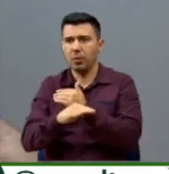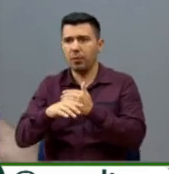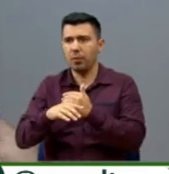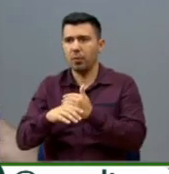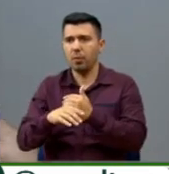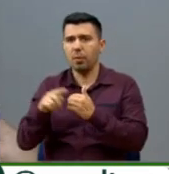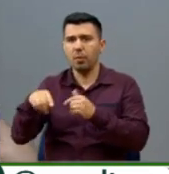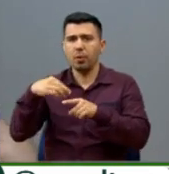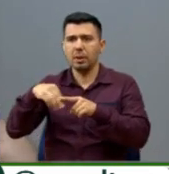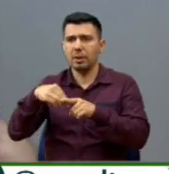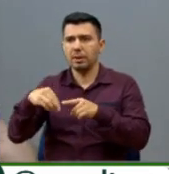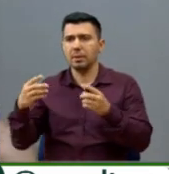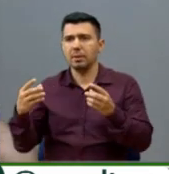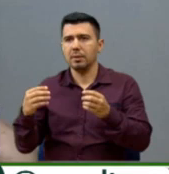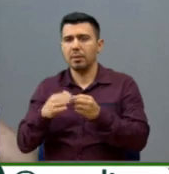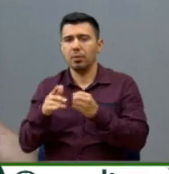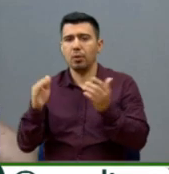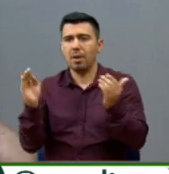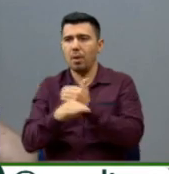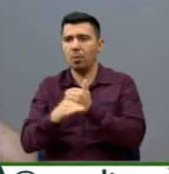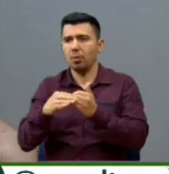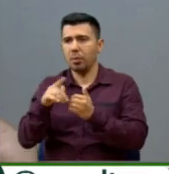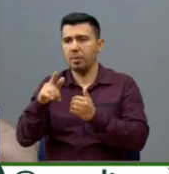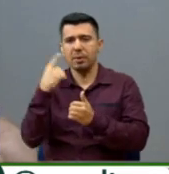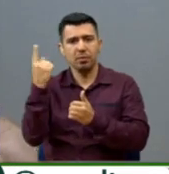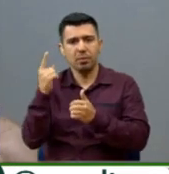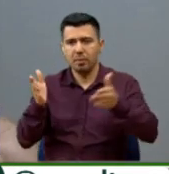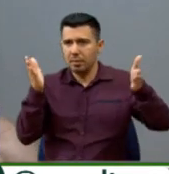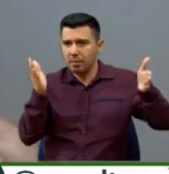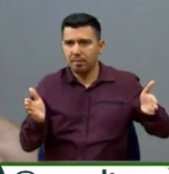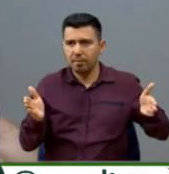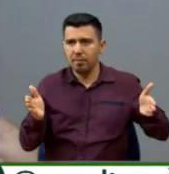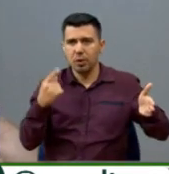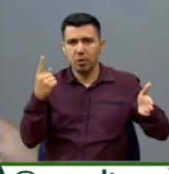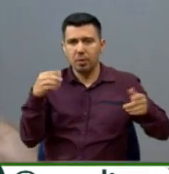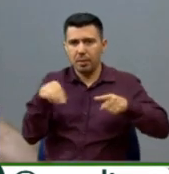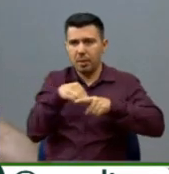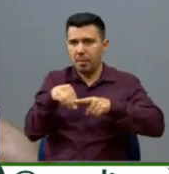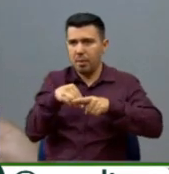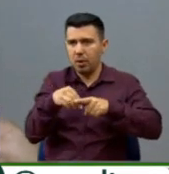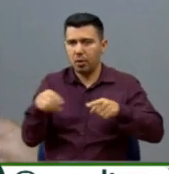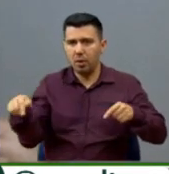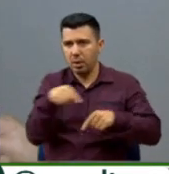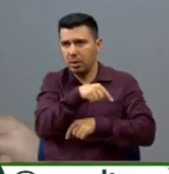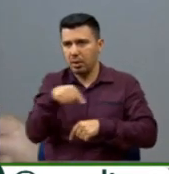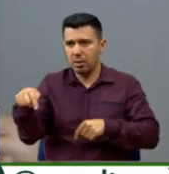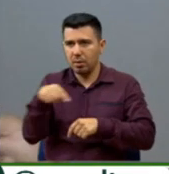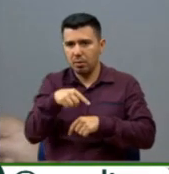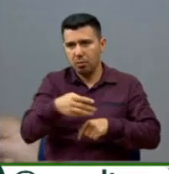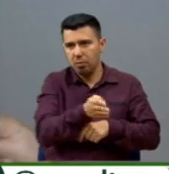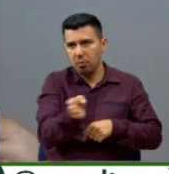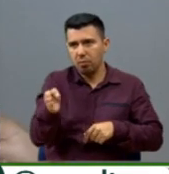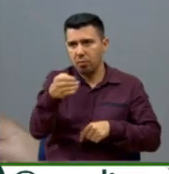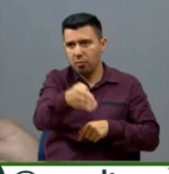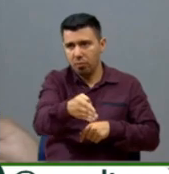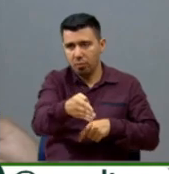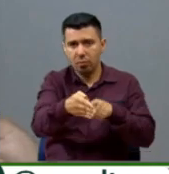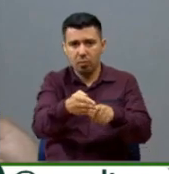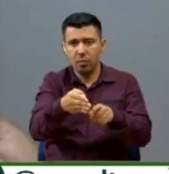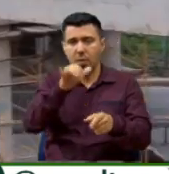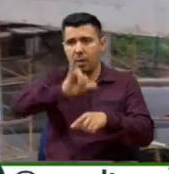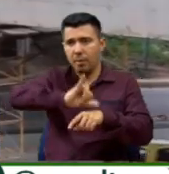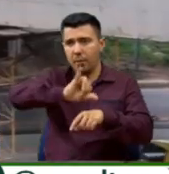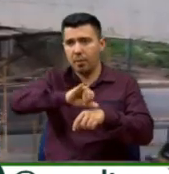el sistema va a estar, la autopista va a estar solo para Metrolínea, vamos a hacer nuestro desvío y llegamos a la estación